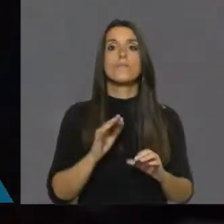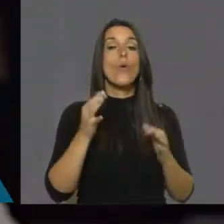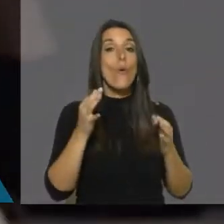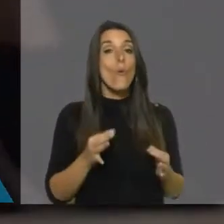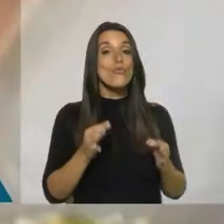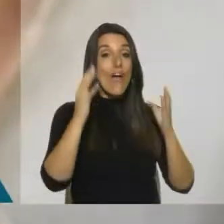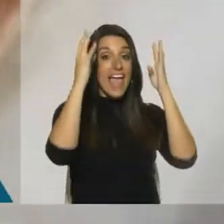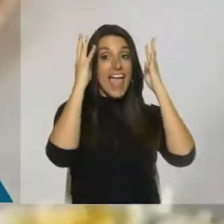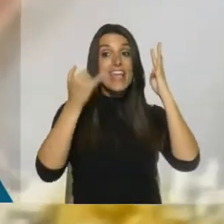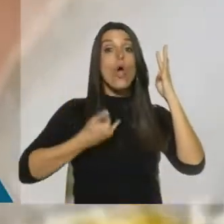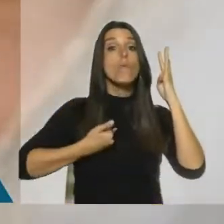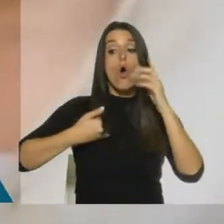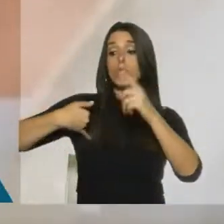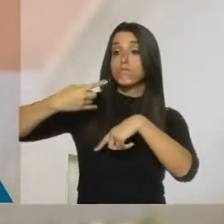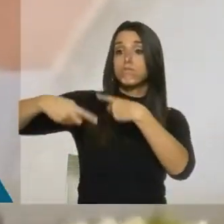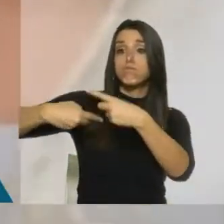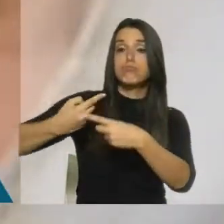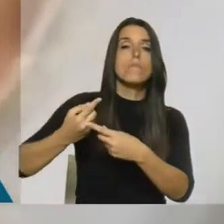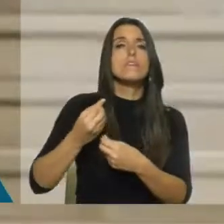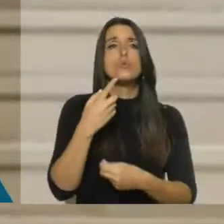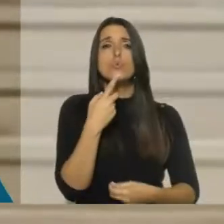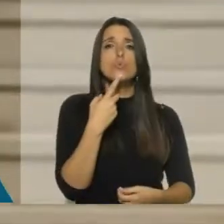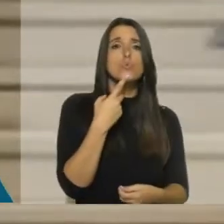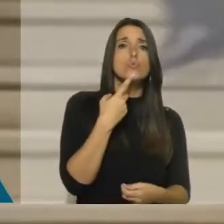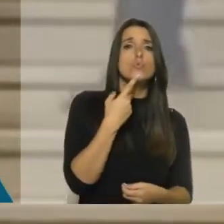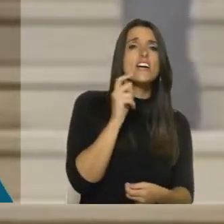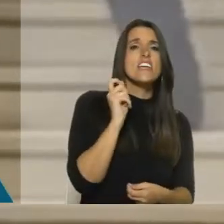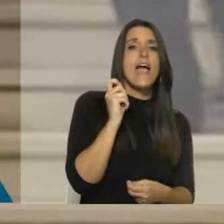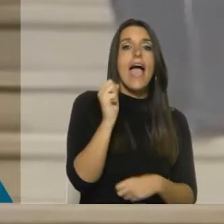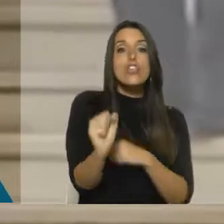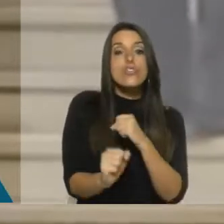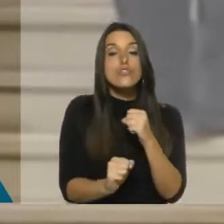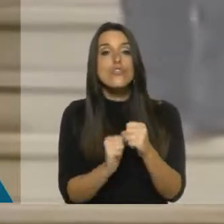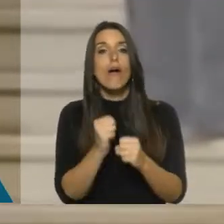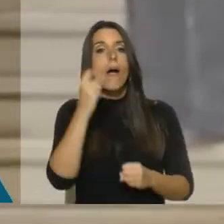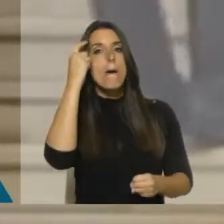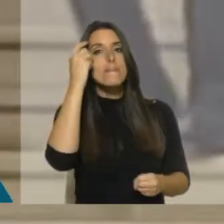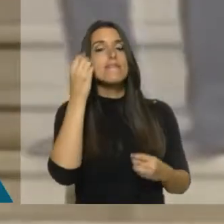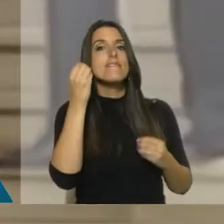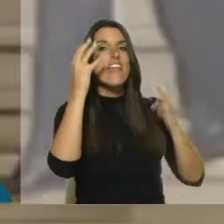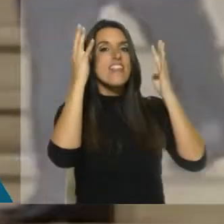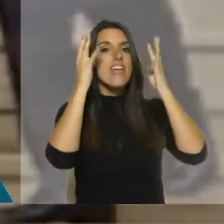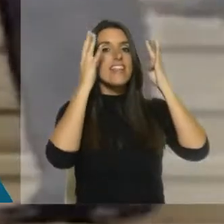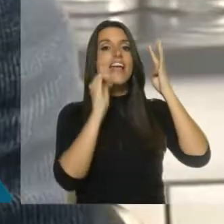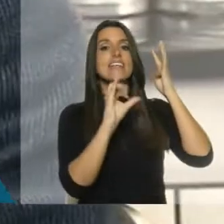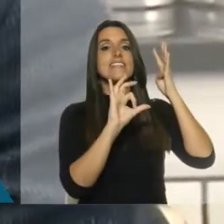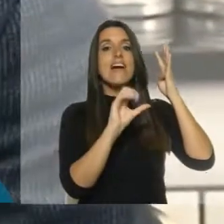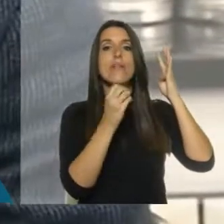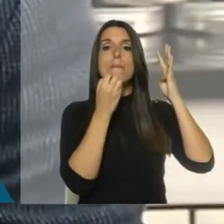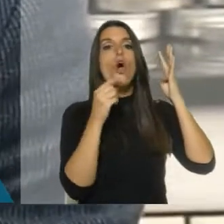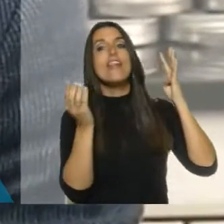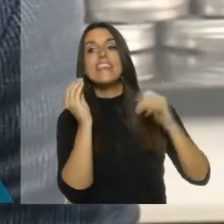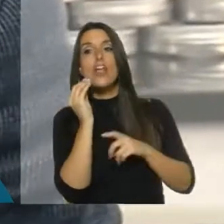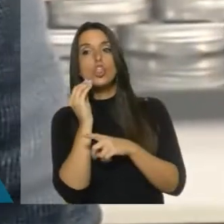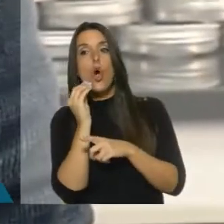sucesión al trono británico siempre despertó suspicacias. Durante muchos años, se creyó que la monarca abdicaría en favor de su nieto,